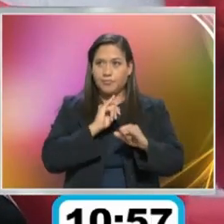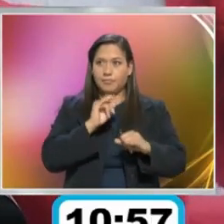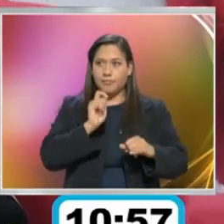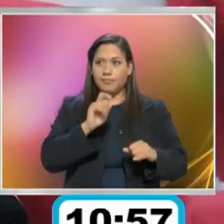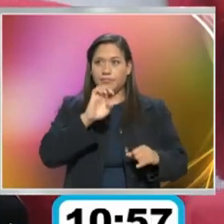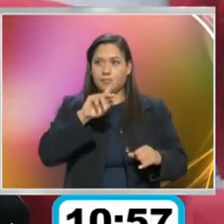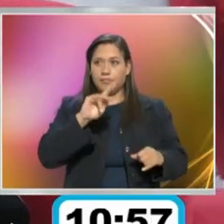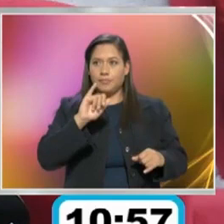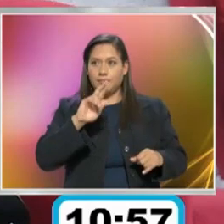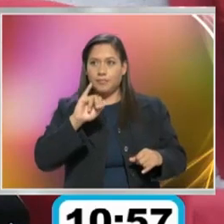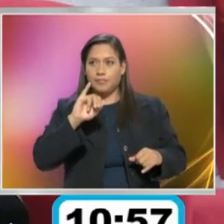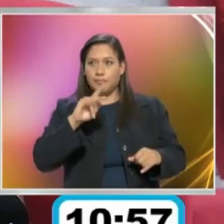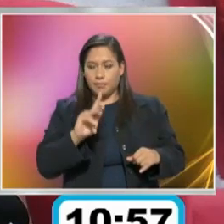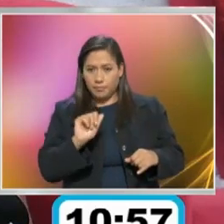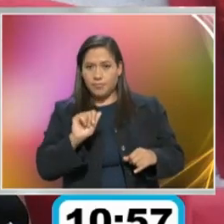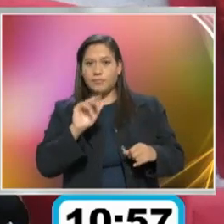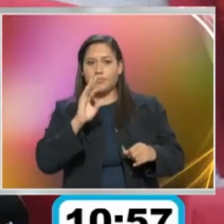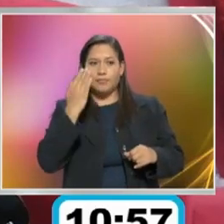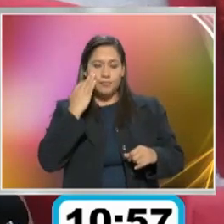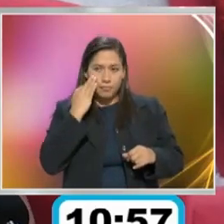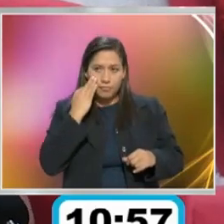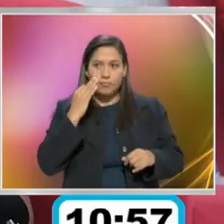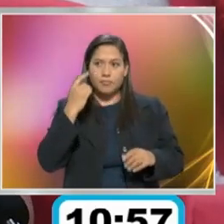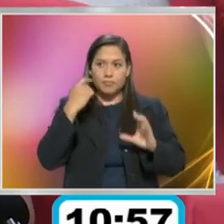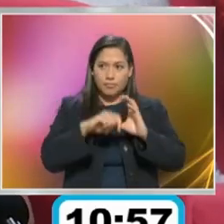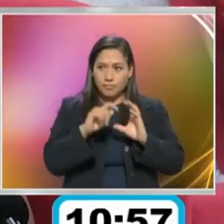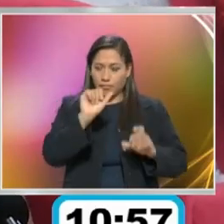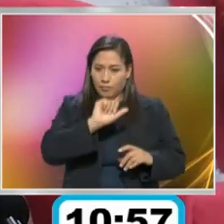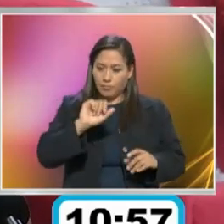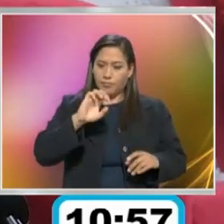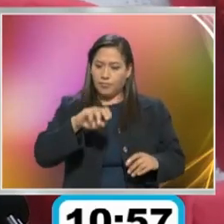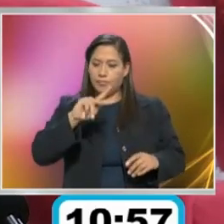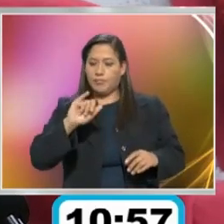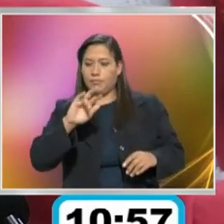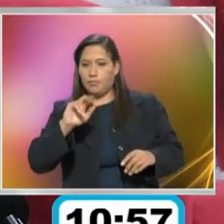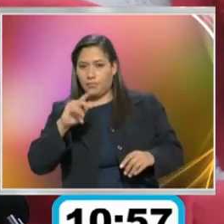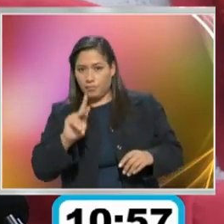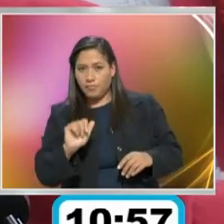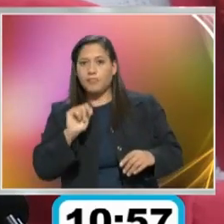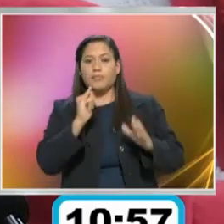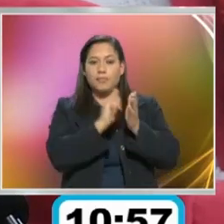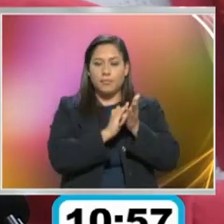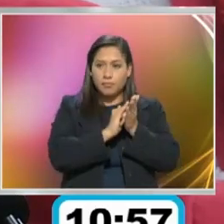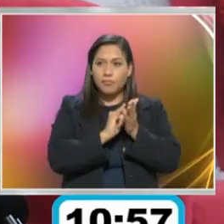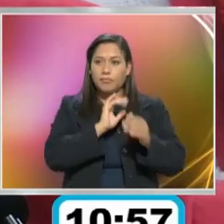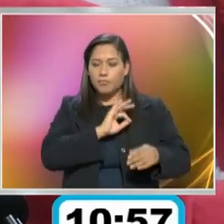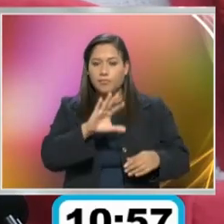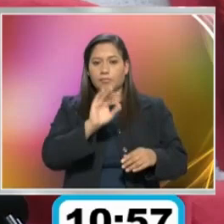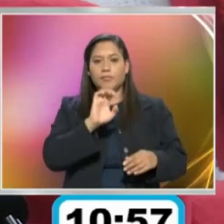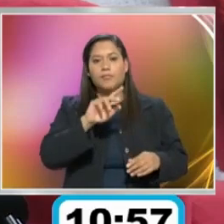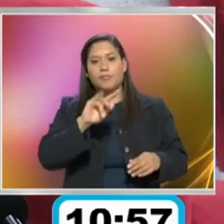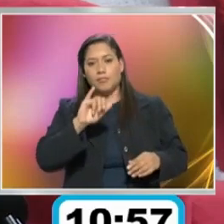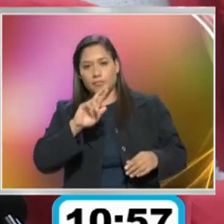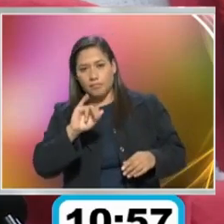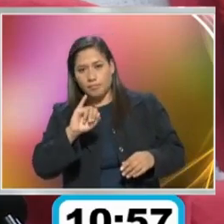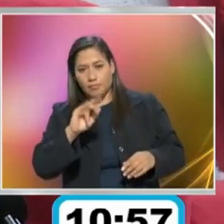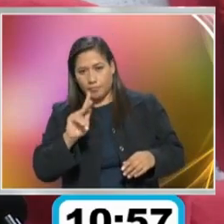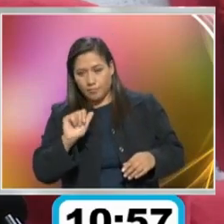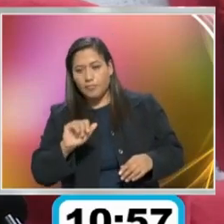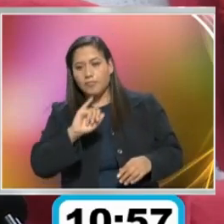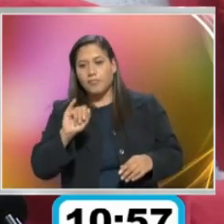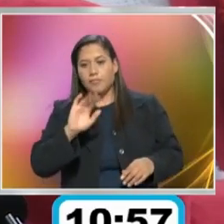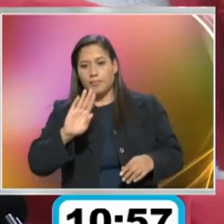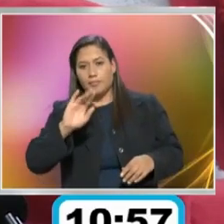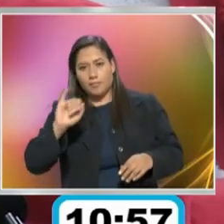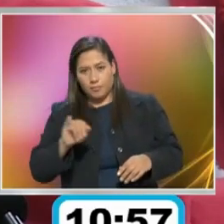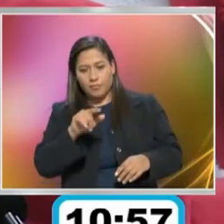son Empírica en Facebook, en Twitter @Empírica y en YouTube nos pueden encontrar como Empírica JBJ y trae nuestro